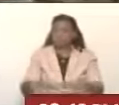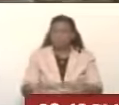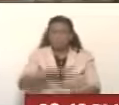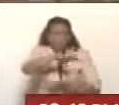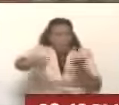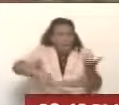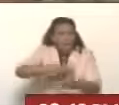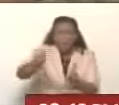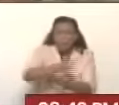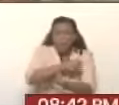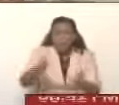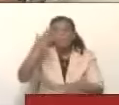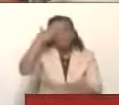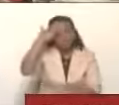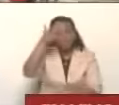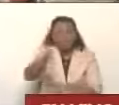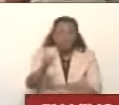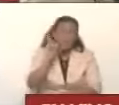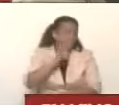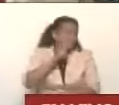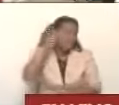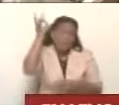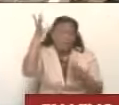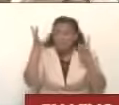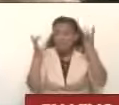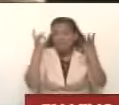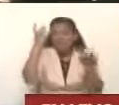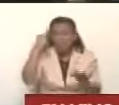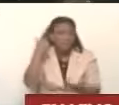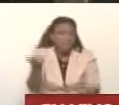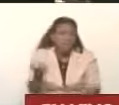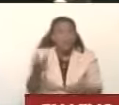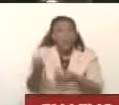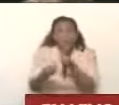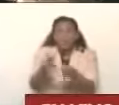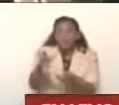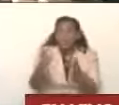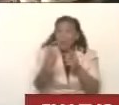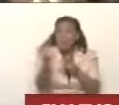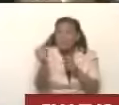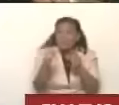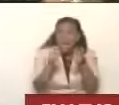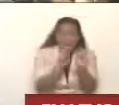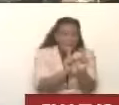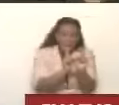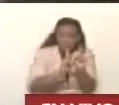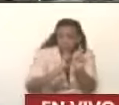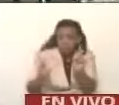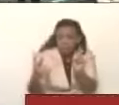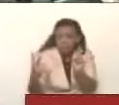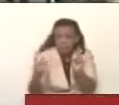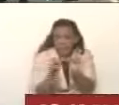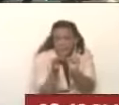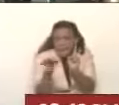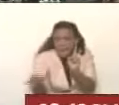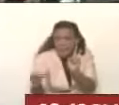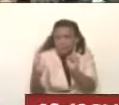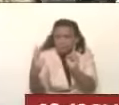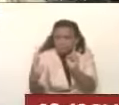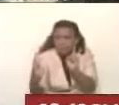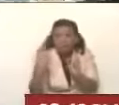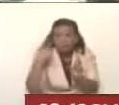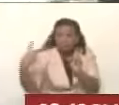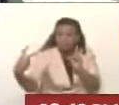Caos, violencia, pero yo estoy seguro que eso era mentira. Ellos estaban a 20 metros donde iba a estar yo. Ellos iban por